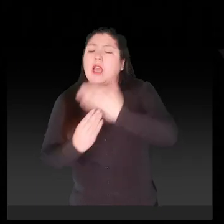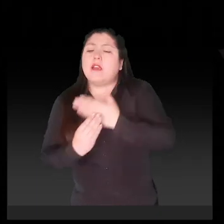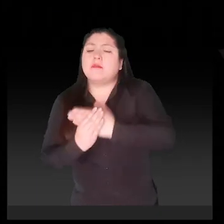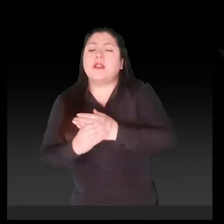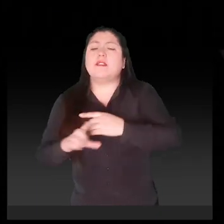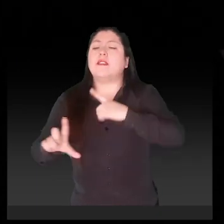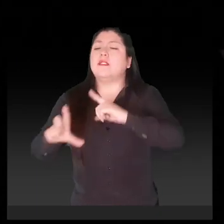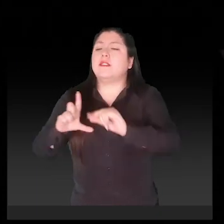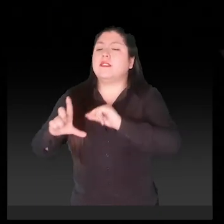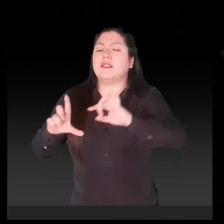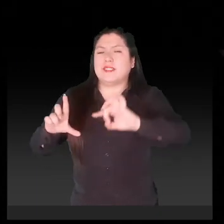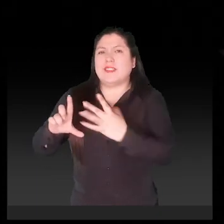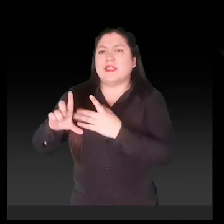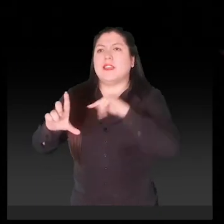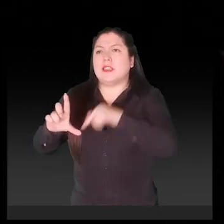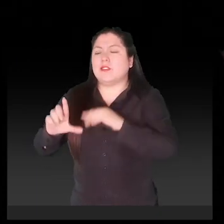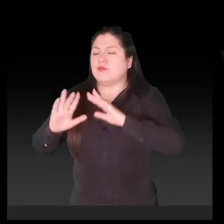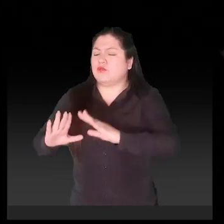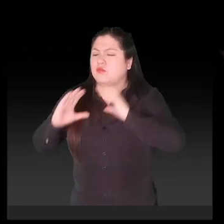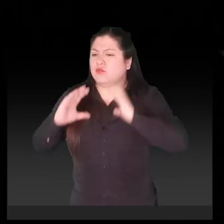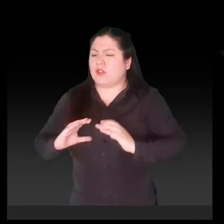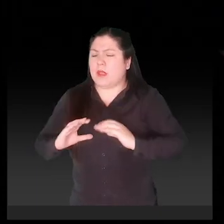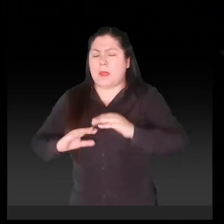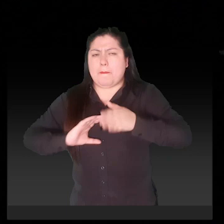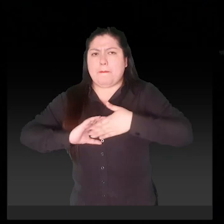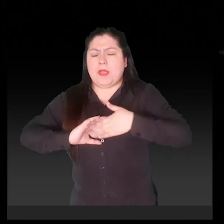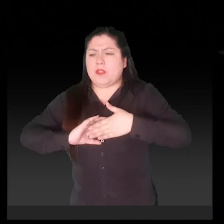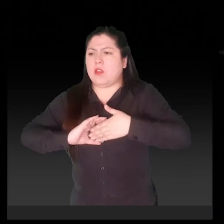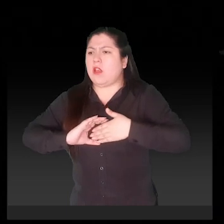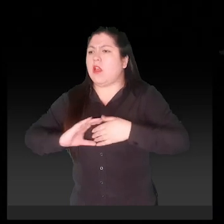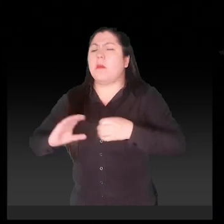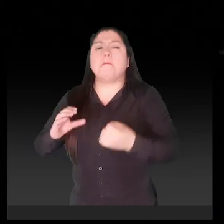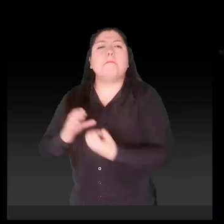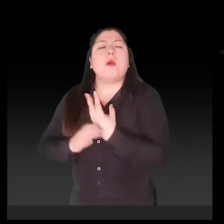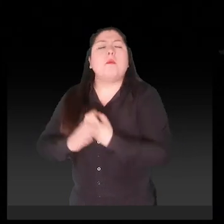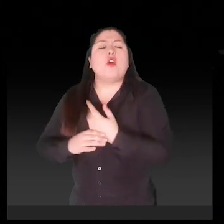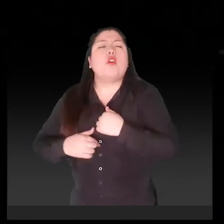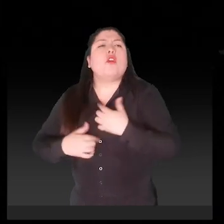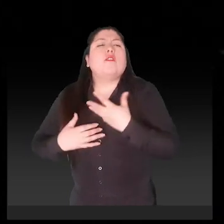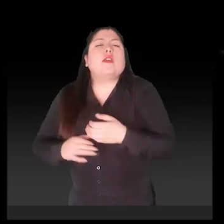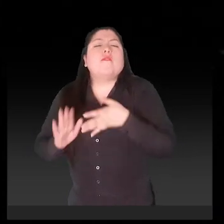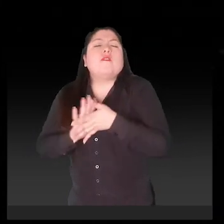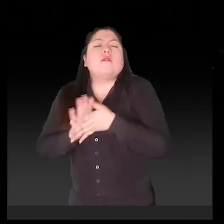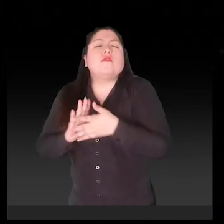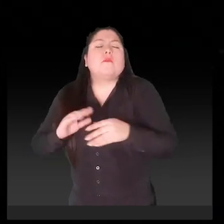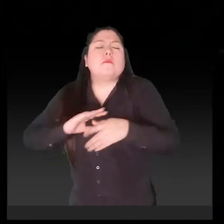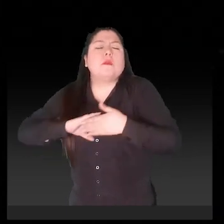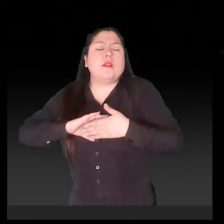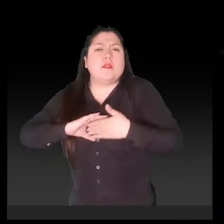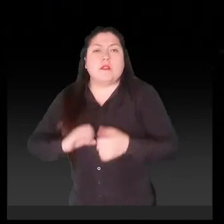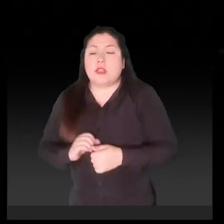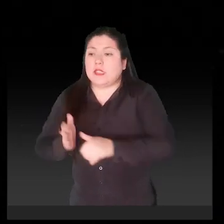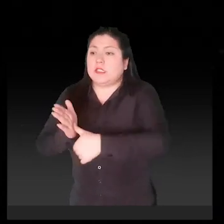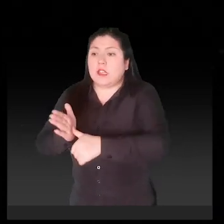ciudadana. Hemos cumplido con los más altos estándares de calidad ICAO para demostrar que la cédula de ciudadanía es una cédula que no